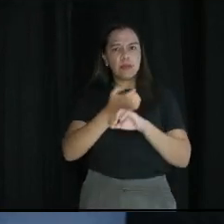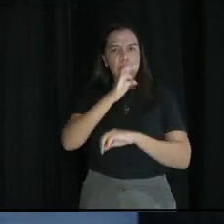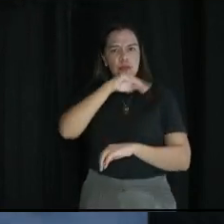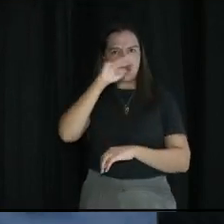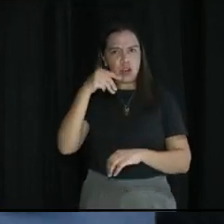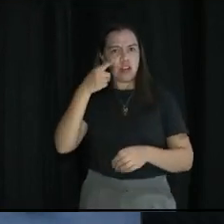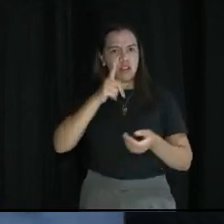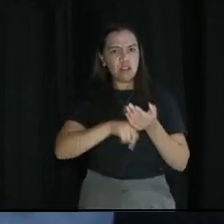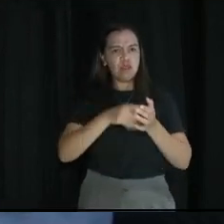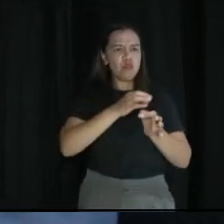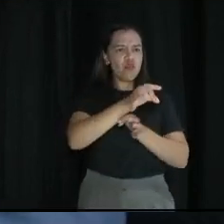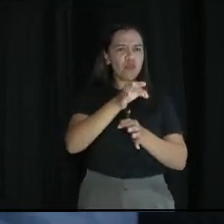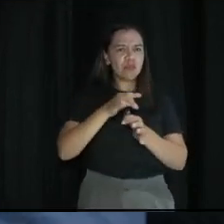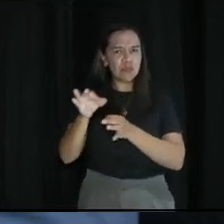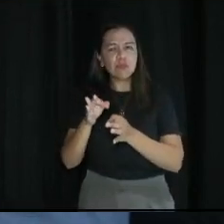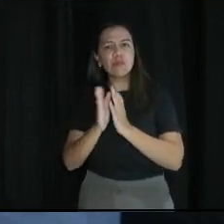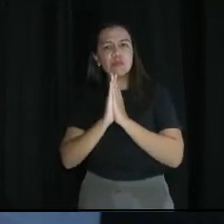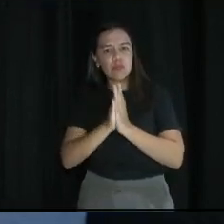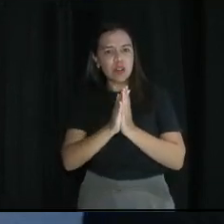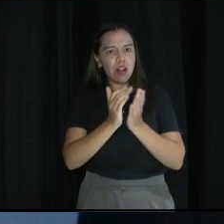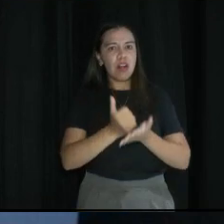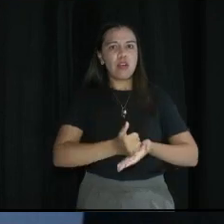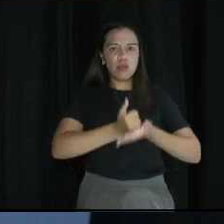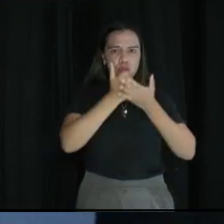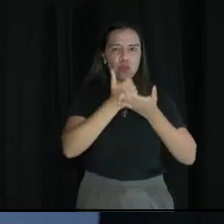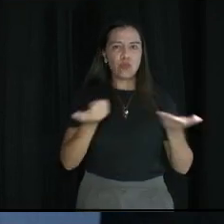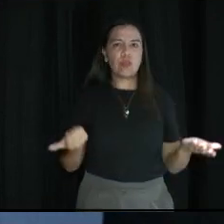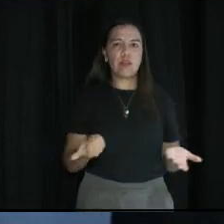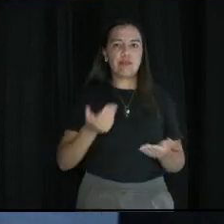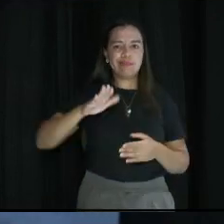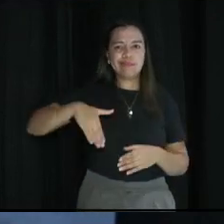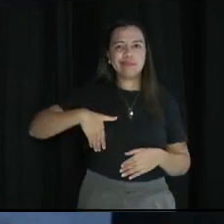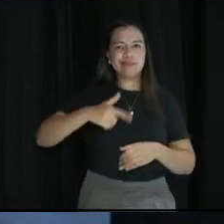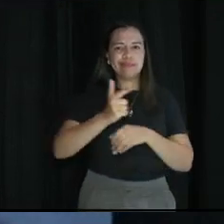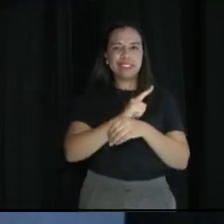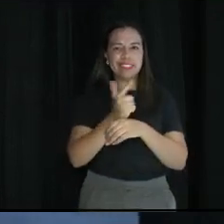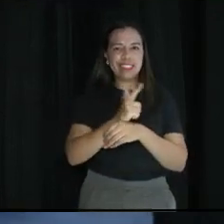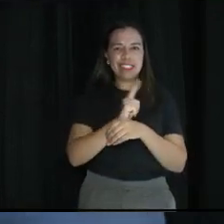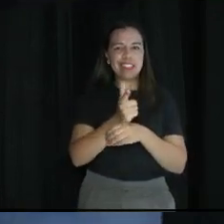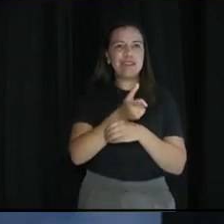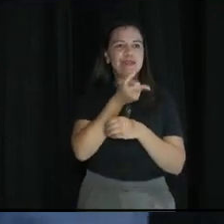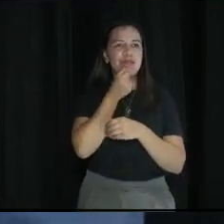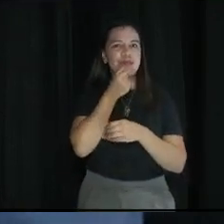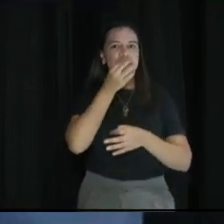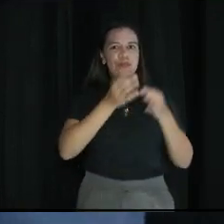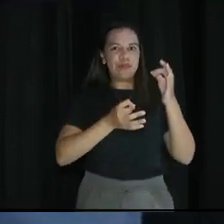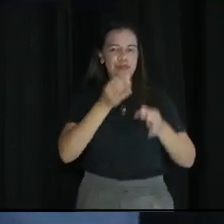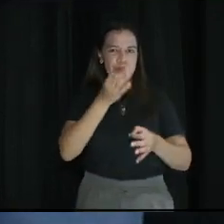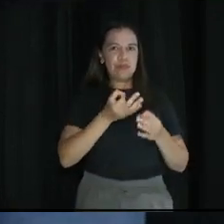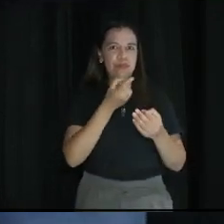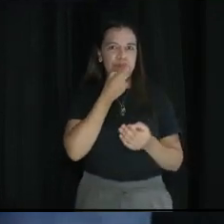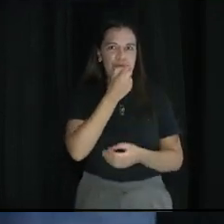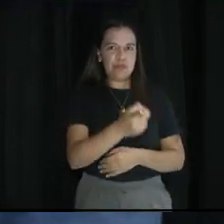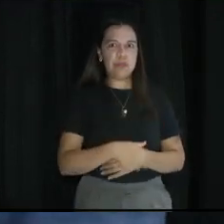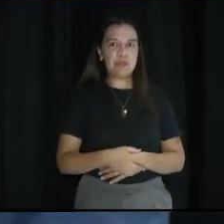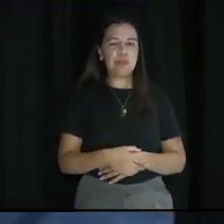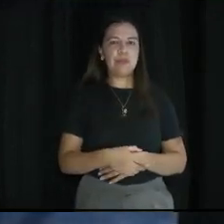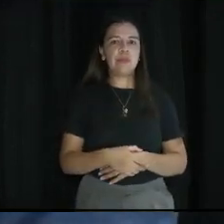Por favor, nos podemos asistir. Anteriormente lo dijo el licenciado, el Ministerio Público, el licenciado Mario Efraín,